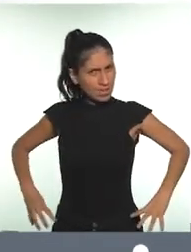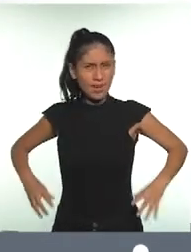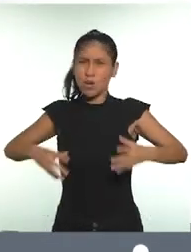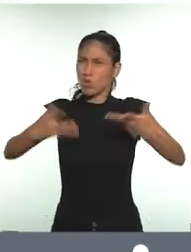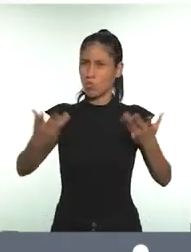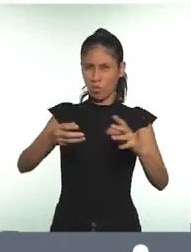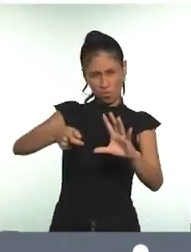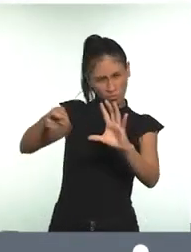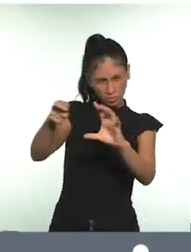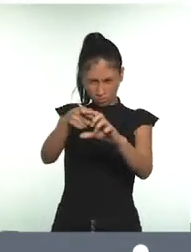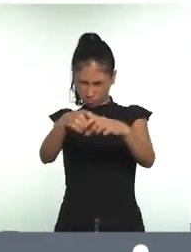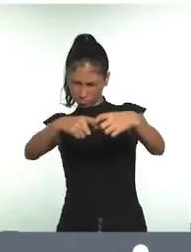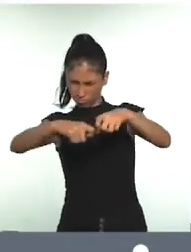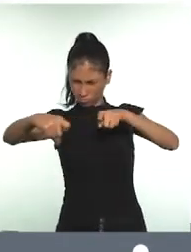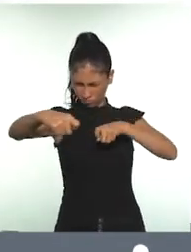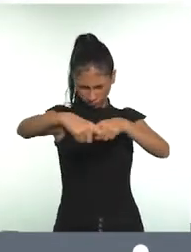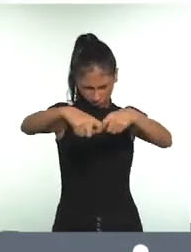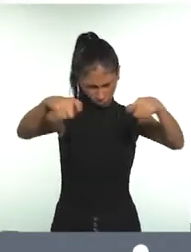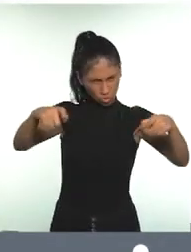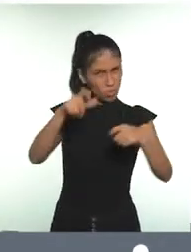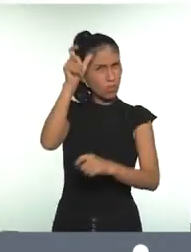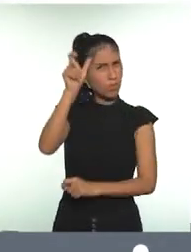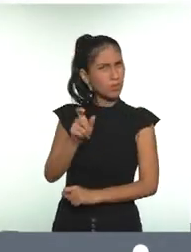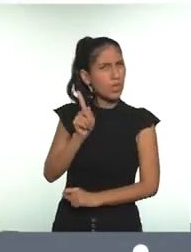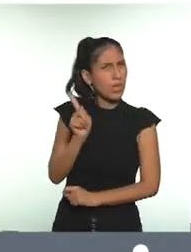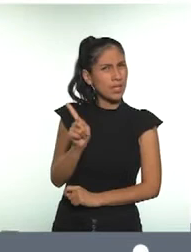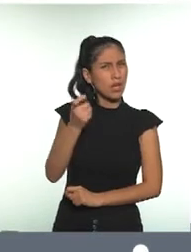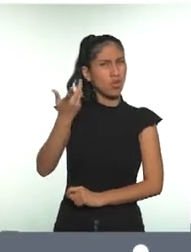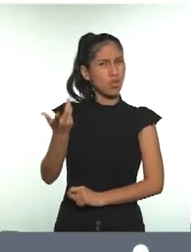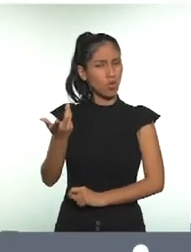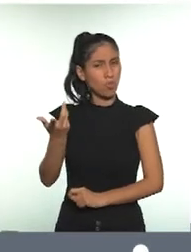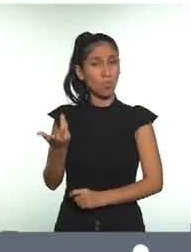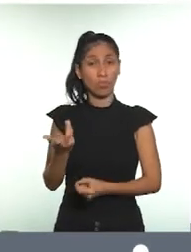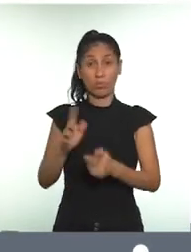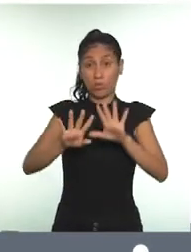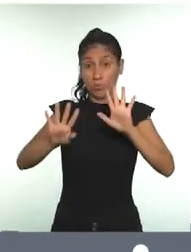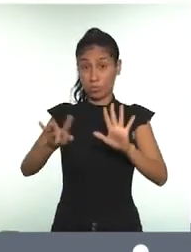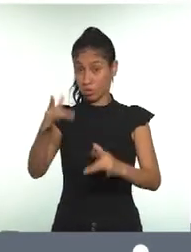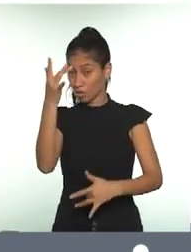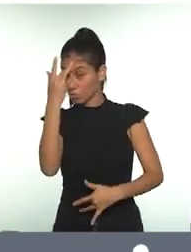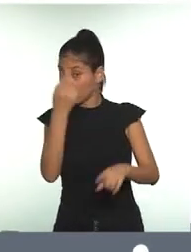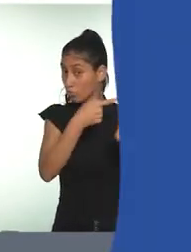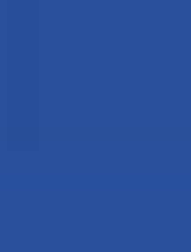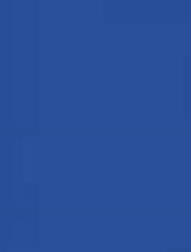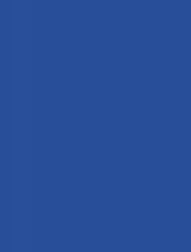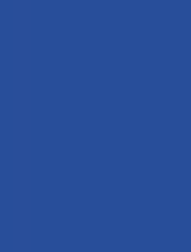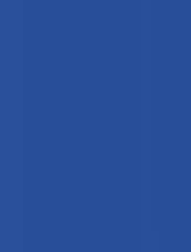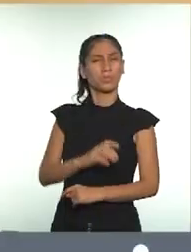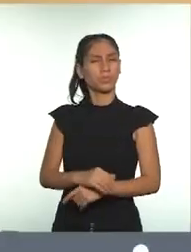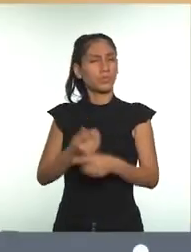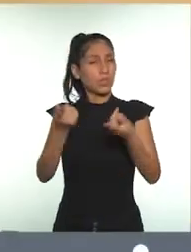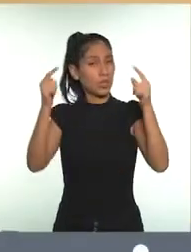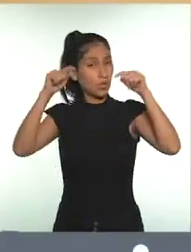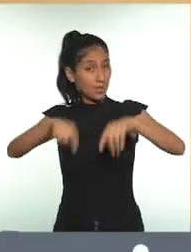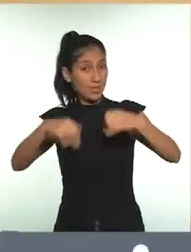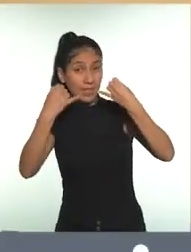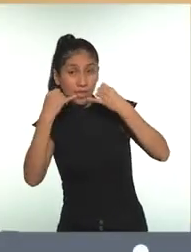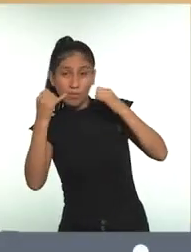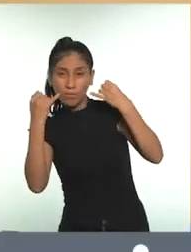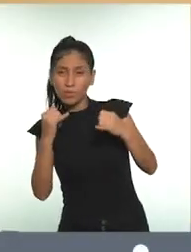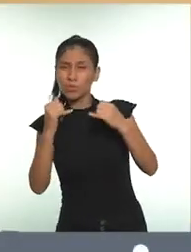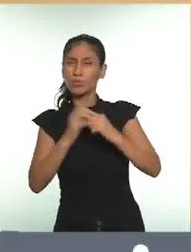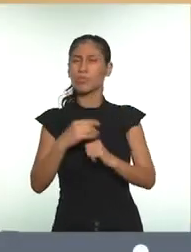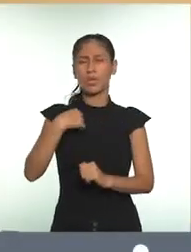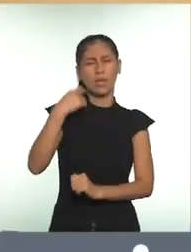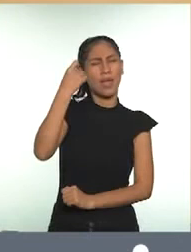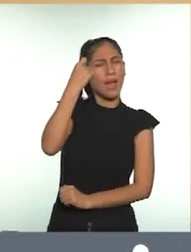estas medidas podemos conocer el riesgo que tenga una persona de presentar enfermedades cardiovasculares. Y con esa